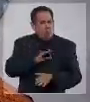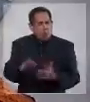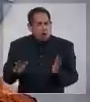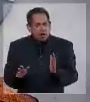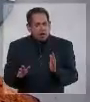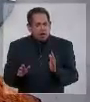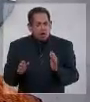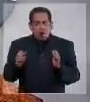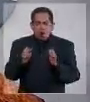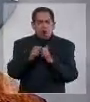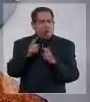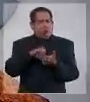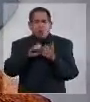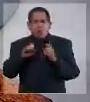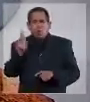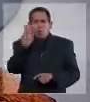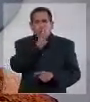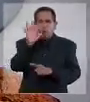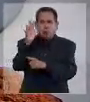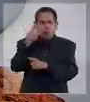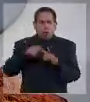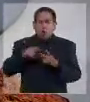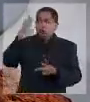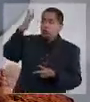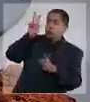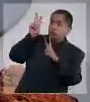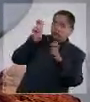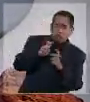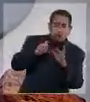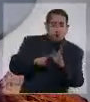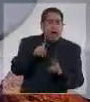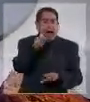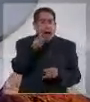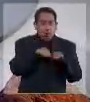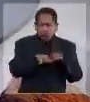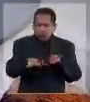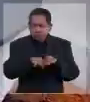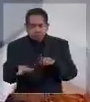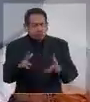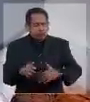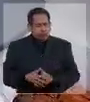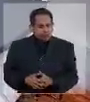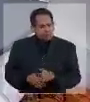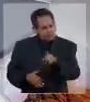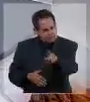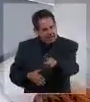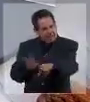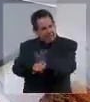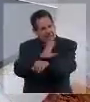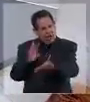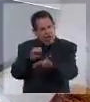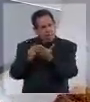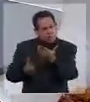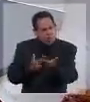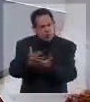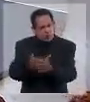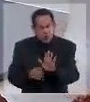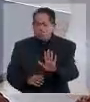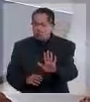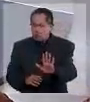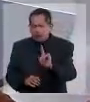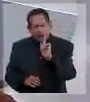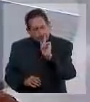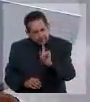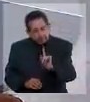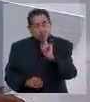con el viento, con el sol y con el agua. ¿La nuclear la tiene contemplada en su propuesta? No. Hay un asunto